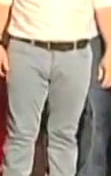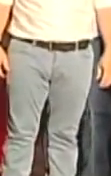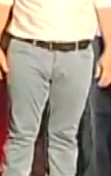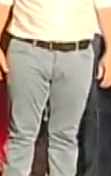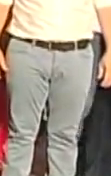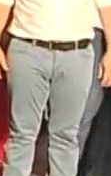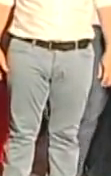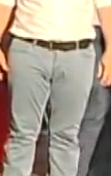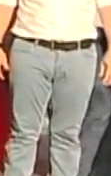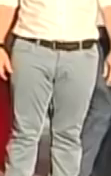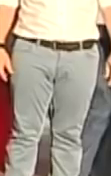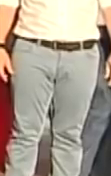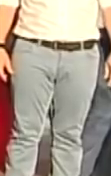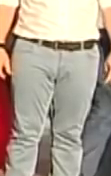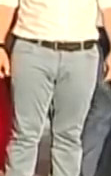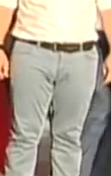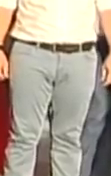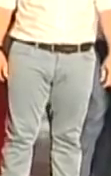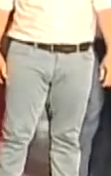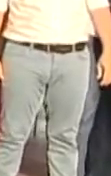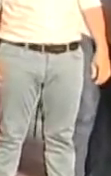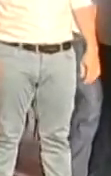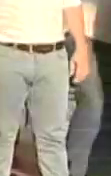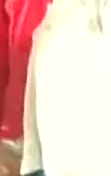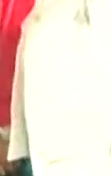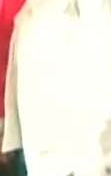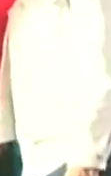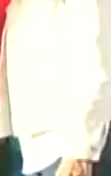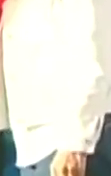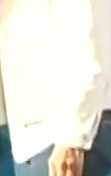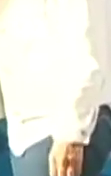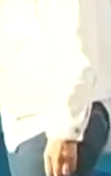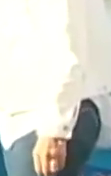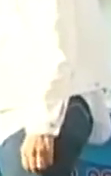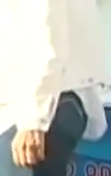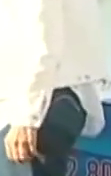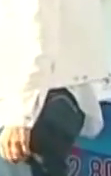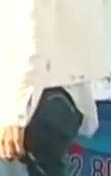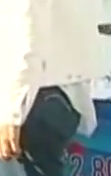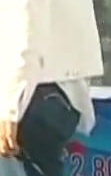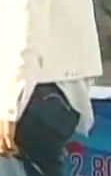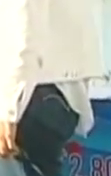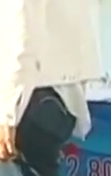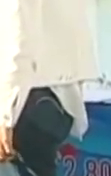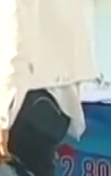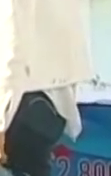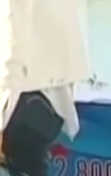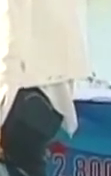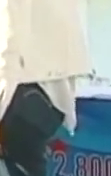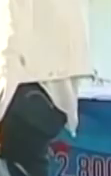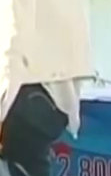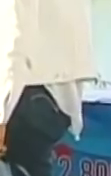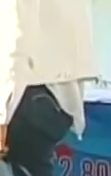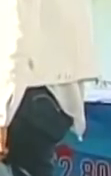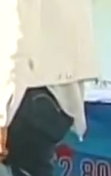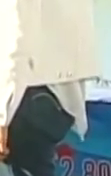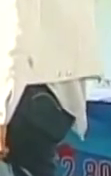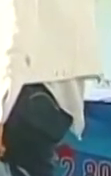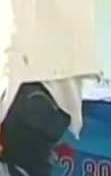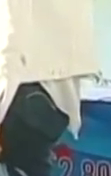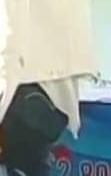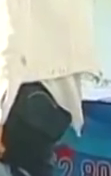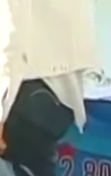las pruebas que hasta ahora se han hecho en función de lograr estos planes desestabilizadores. Vamos a escuchar el sonido ambiente